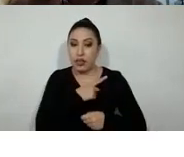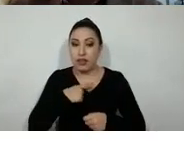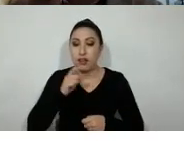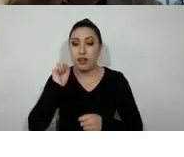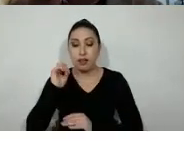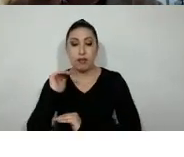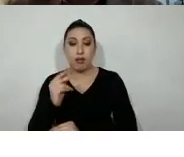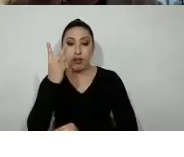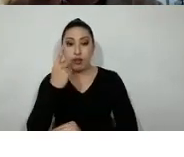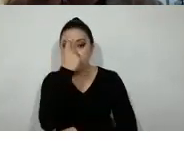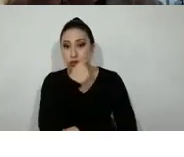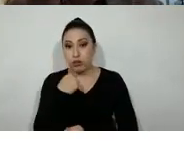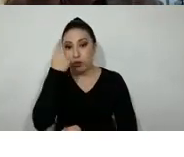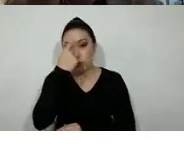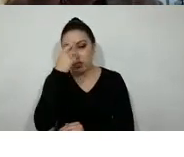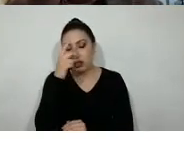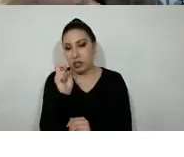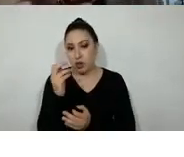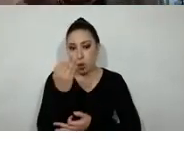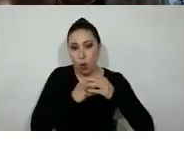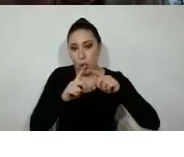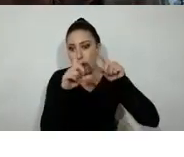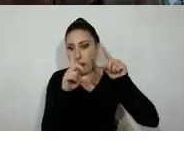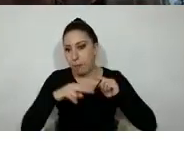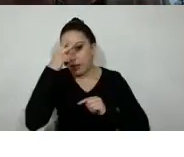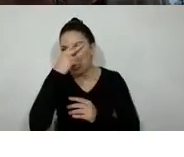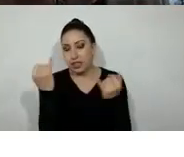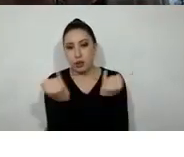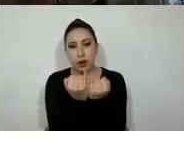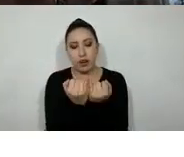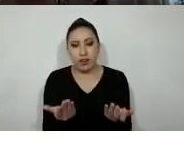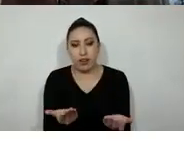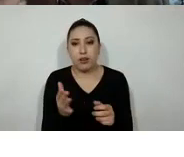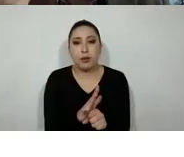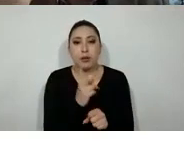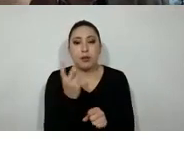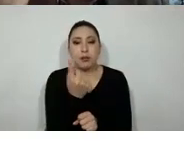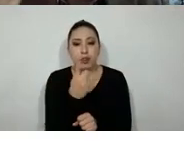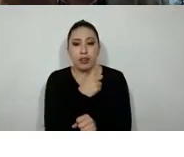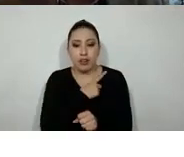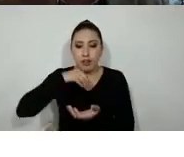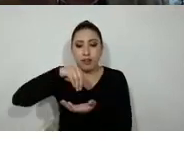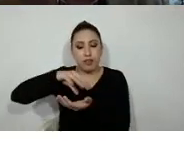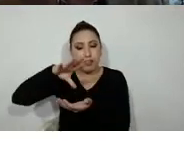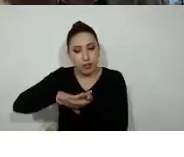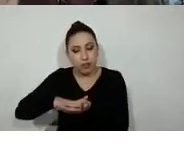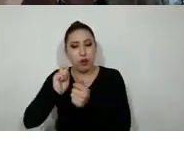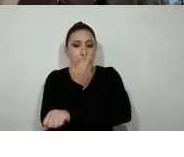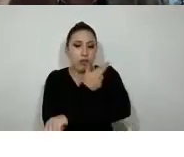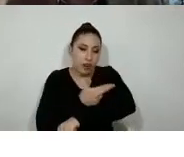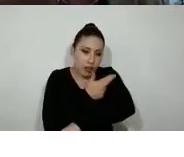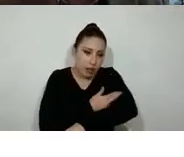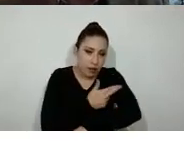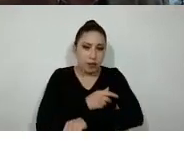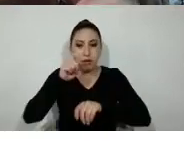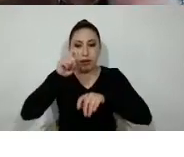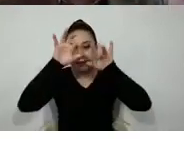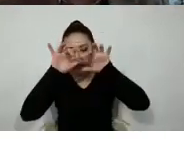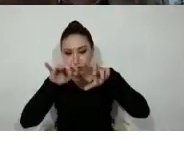cualquier lugar del país. Porque implica un sistema de registro de la detención, el llenado del IPH,